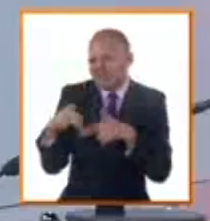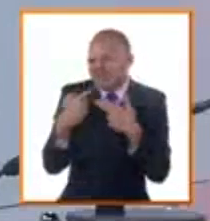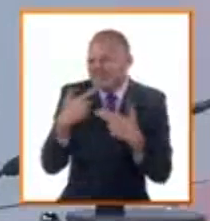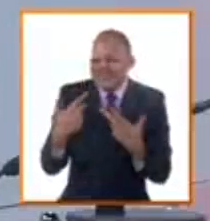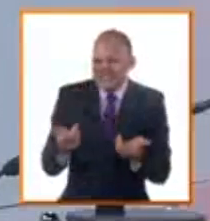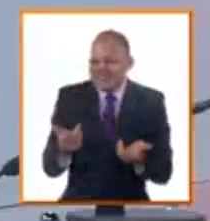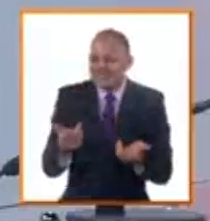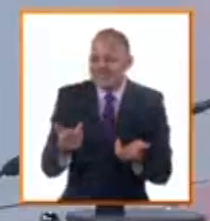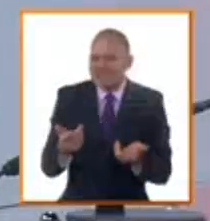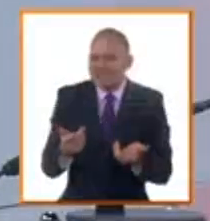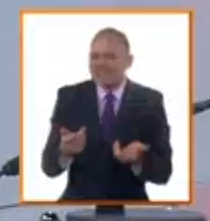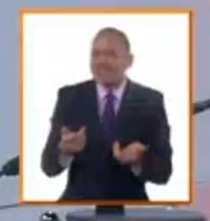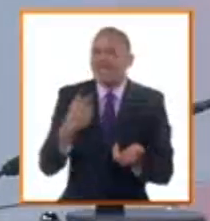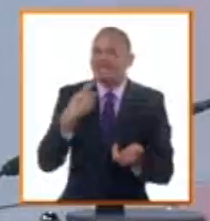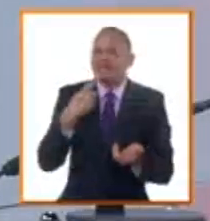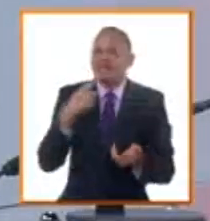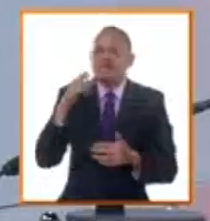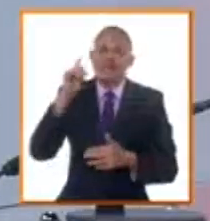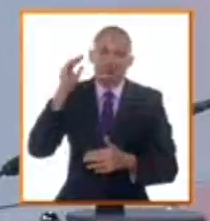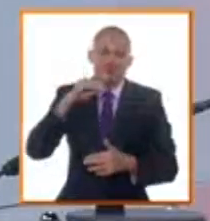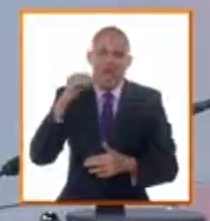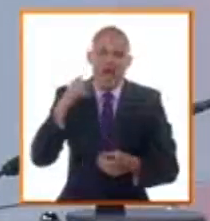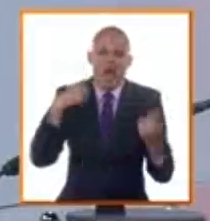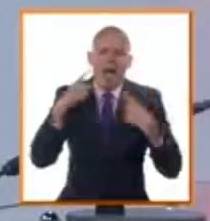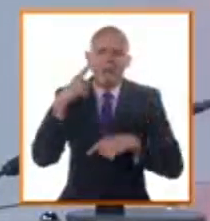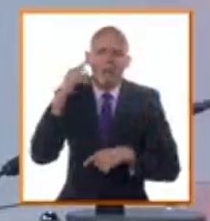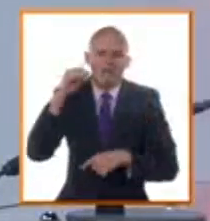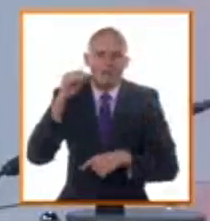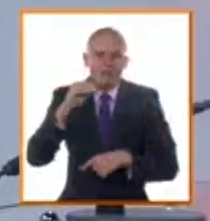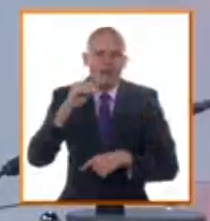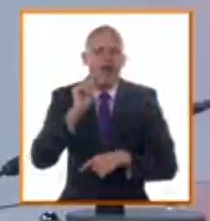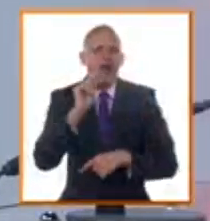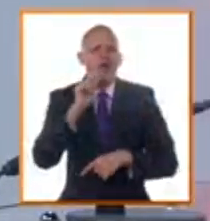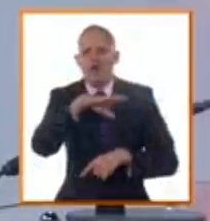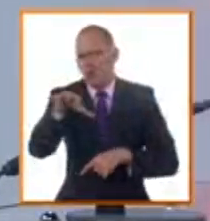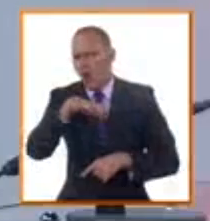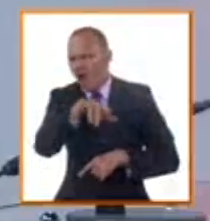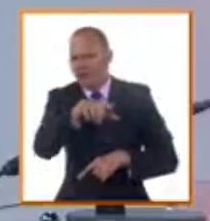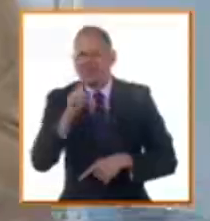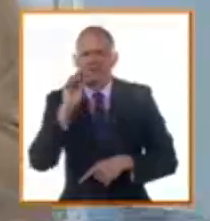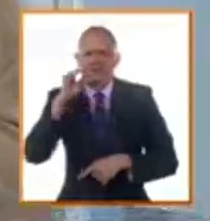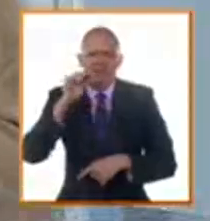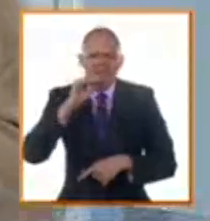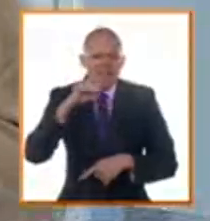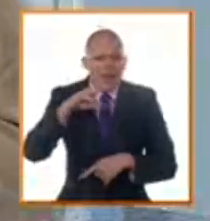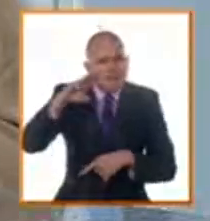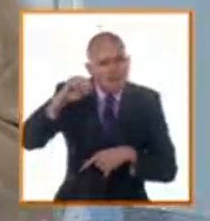a medirlo, porque era como si no se hubiera vaciado, ¿no?, de la cantidad de lluvia acumulada. Exacto, fue lo que